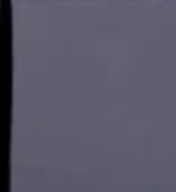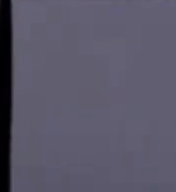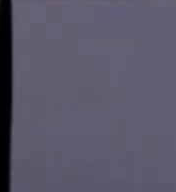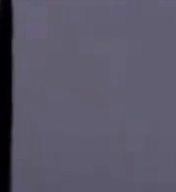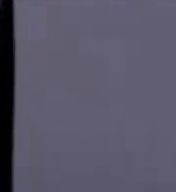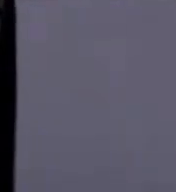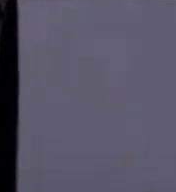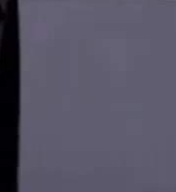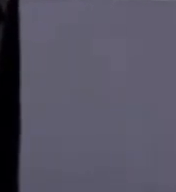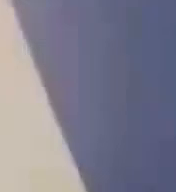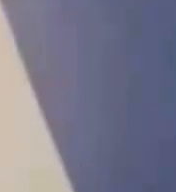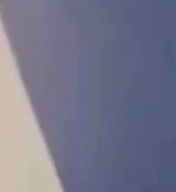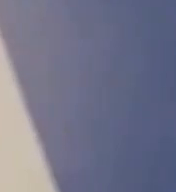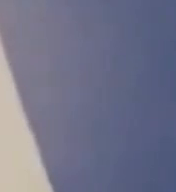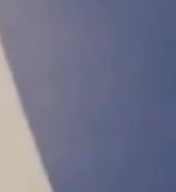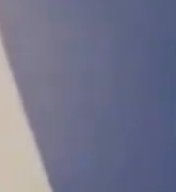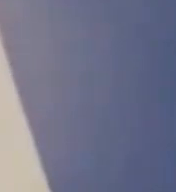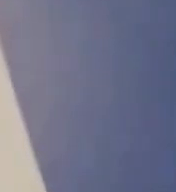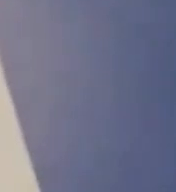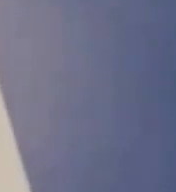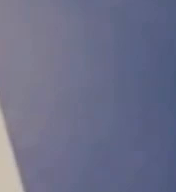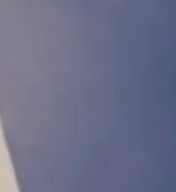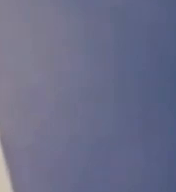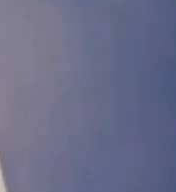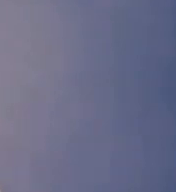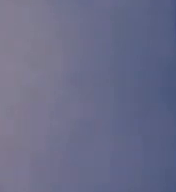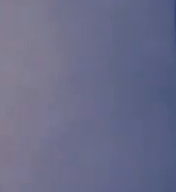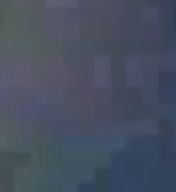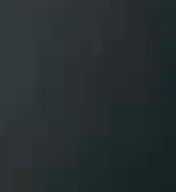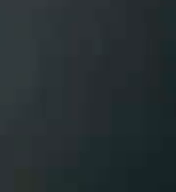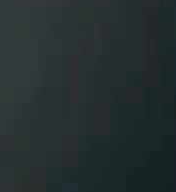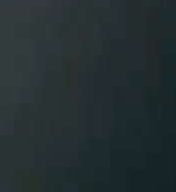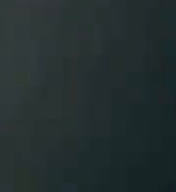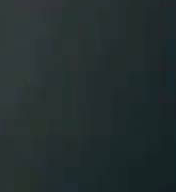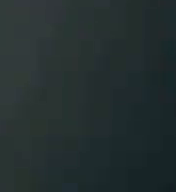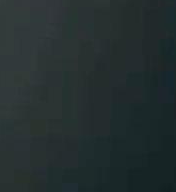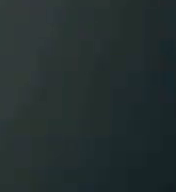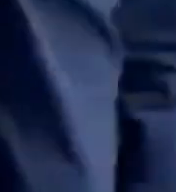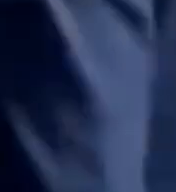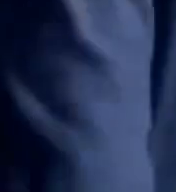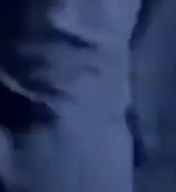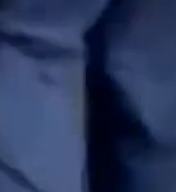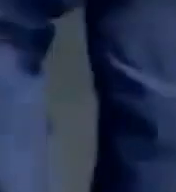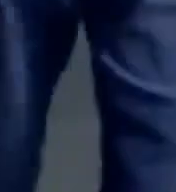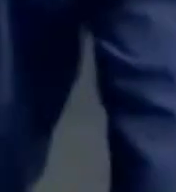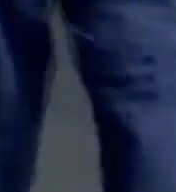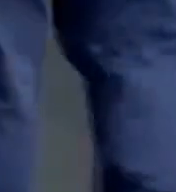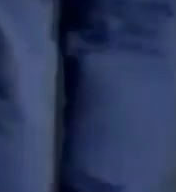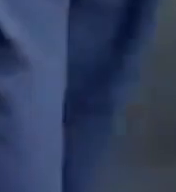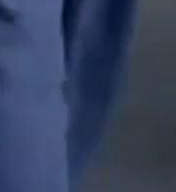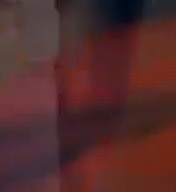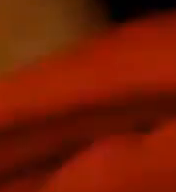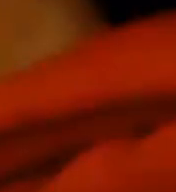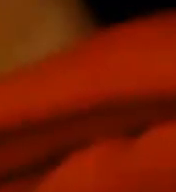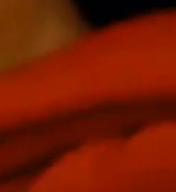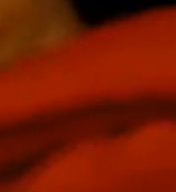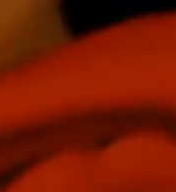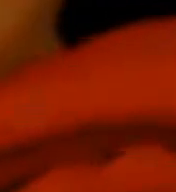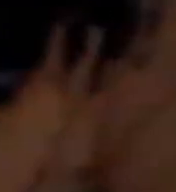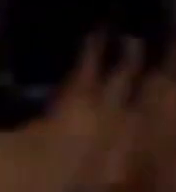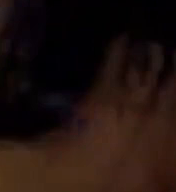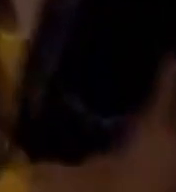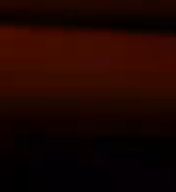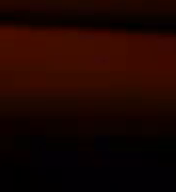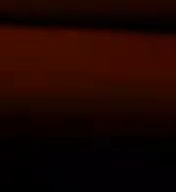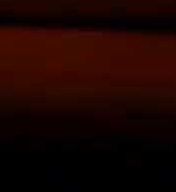quisiera destacar de las cosas más importantes que se hicieron en este año en el Dif fue el apoyo que se le ha brindado a la